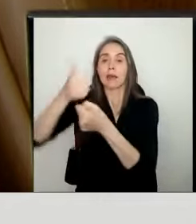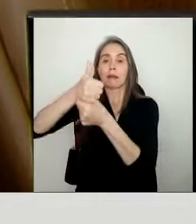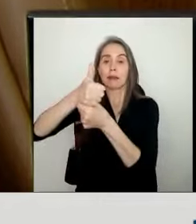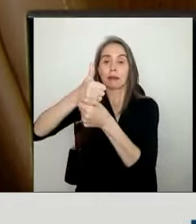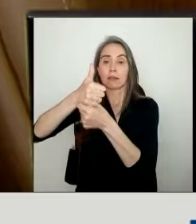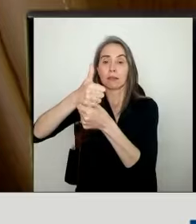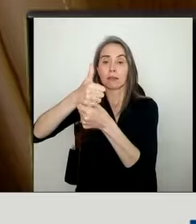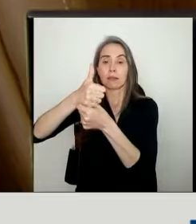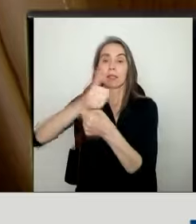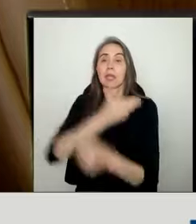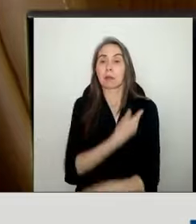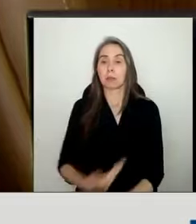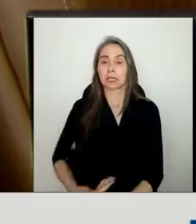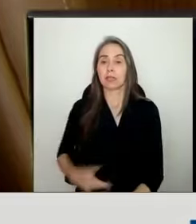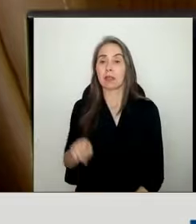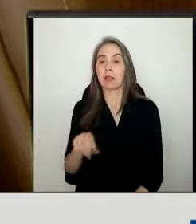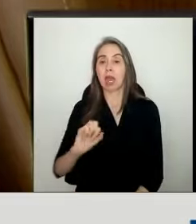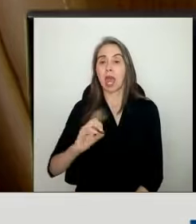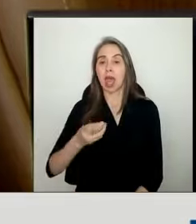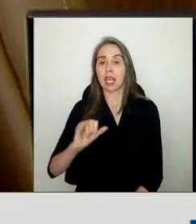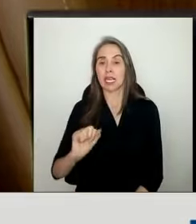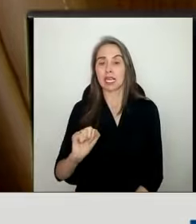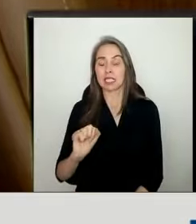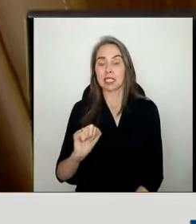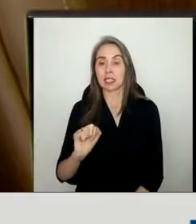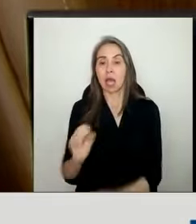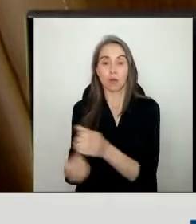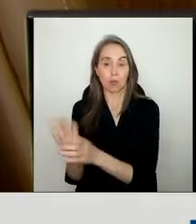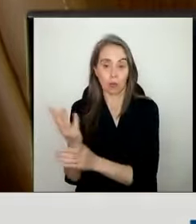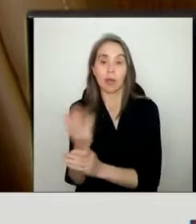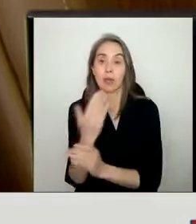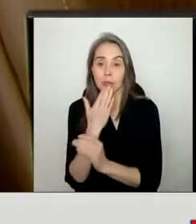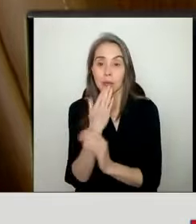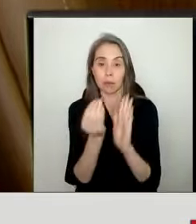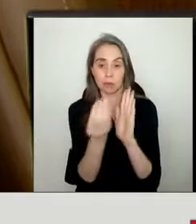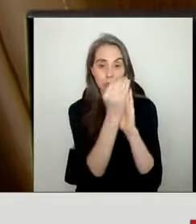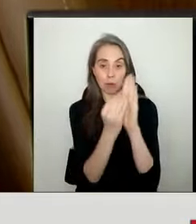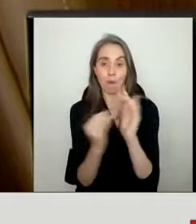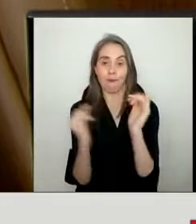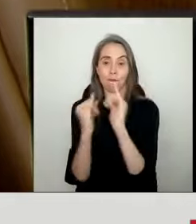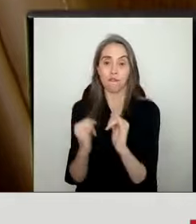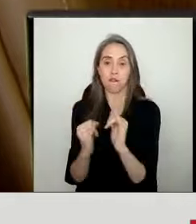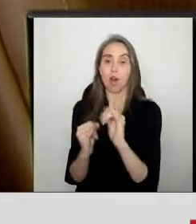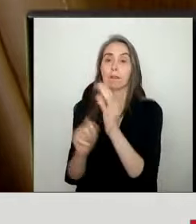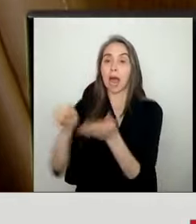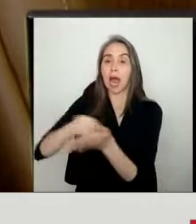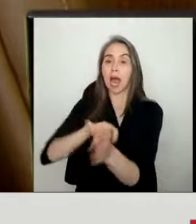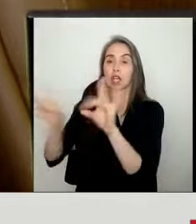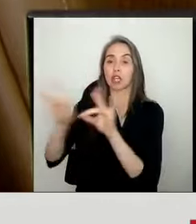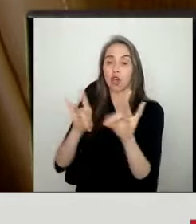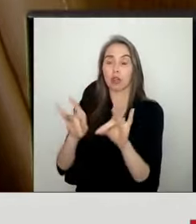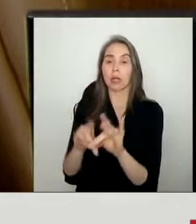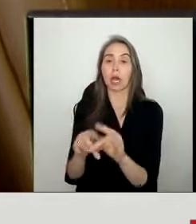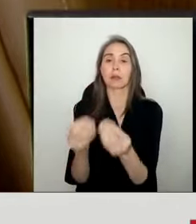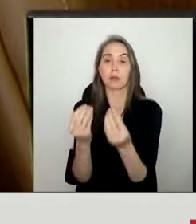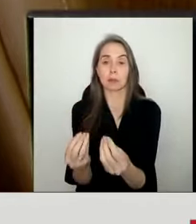preside la agencia también tiene que tener la forma de contratación más adecuada que la